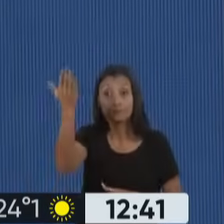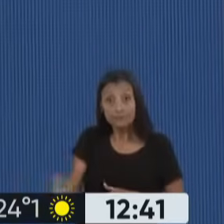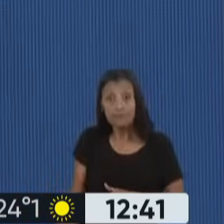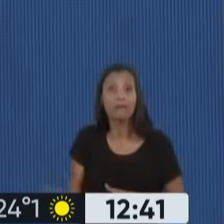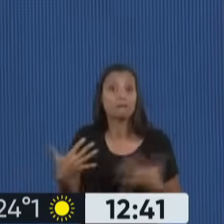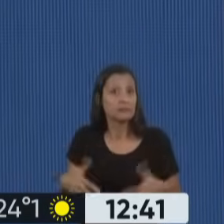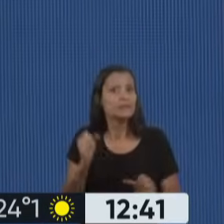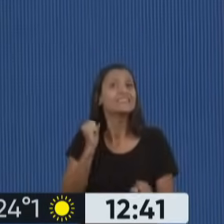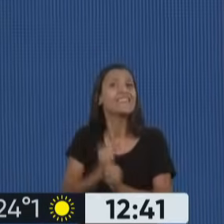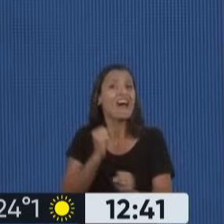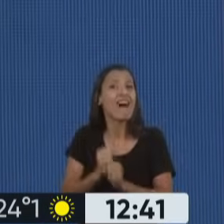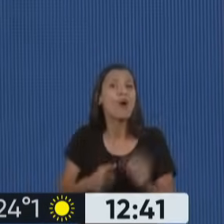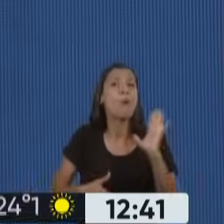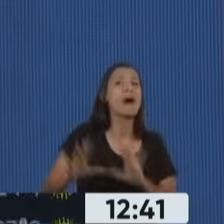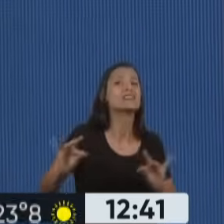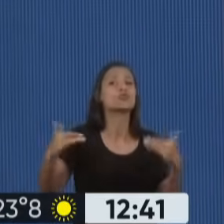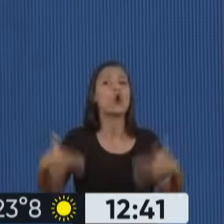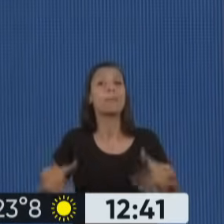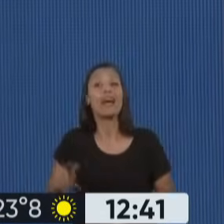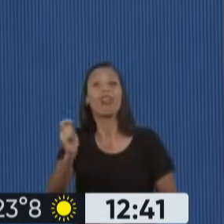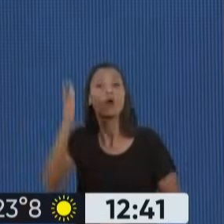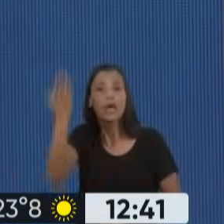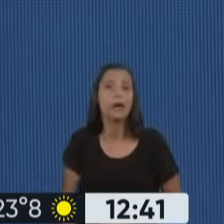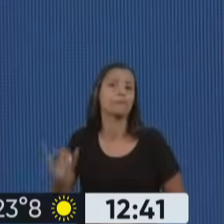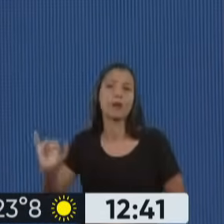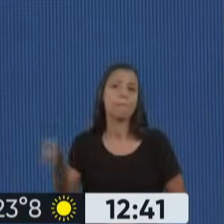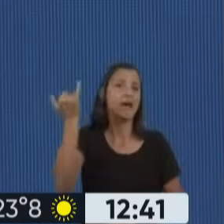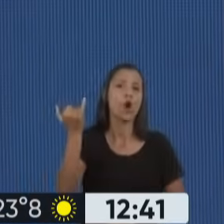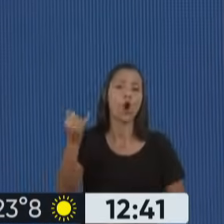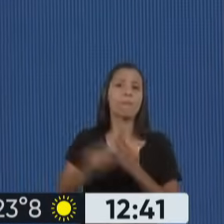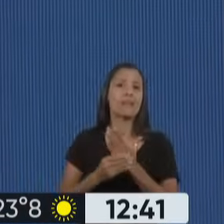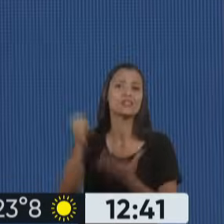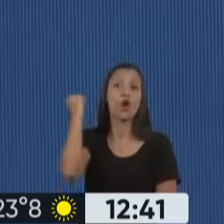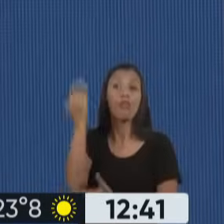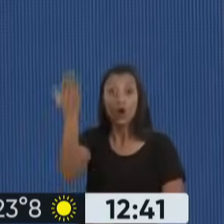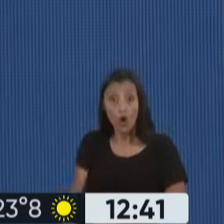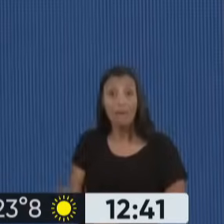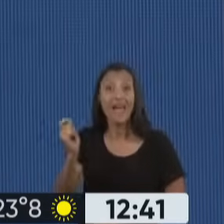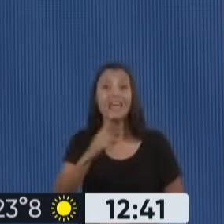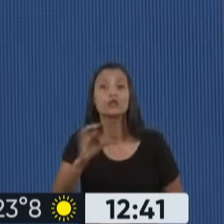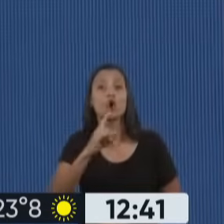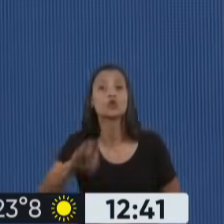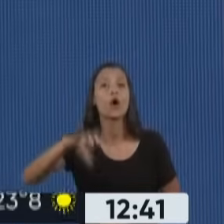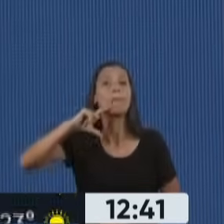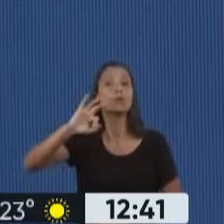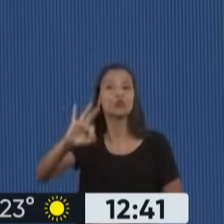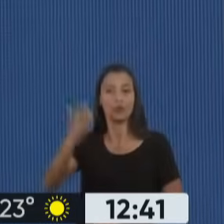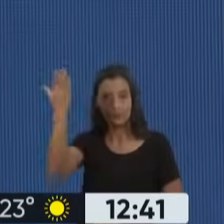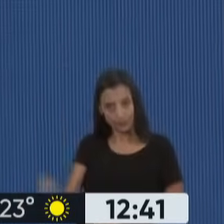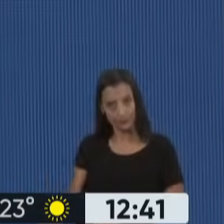sillas eléctricas, el mejor ministro de Economía de toda la historia, Luis Toto Caputo.